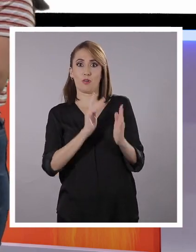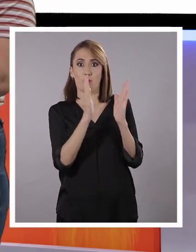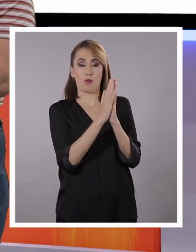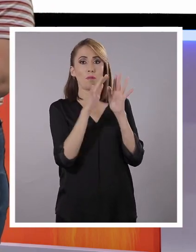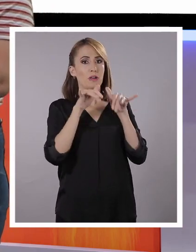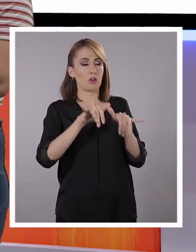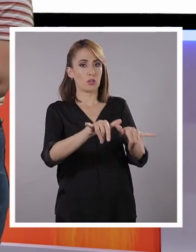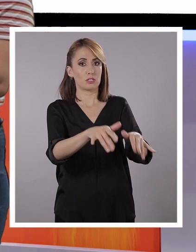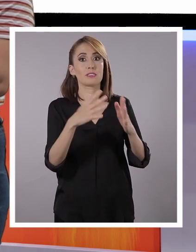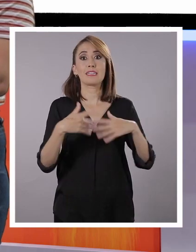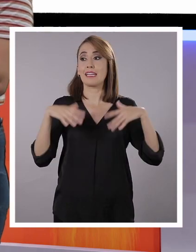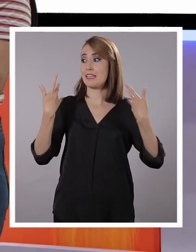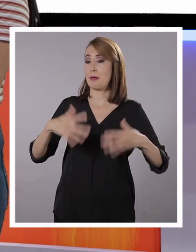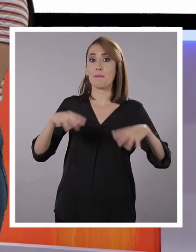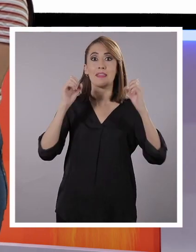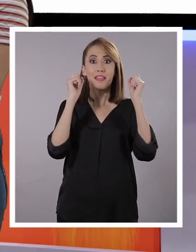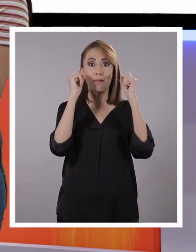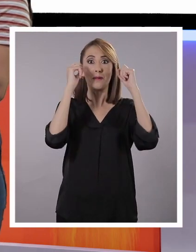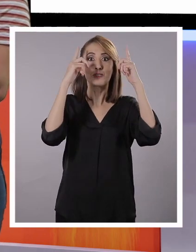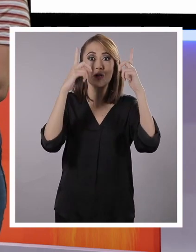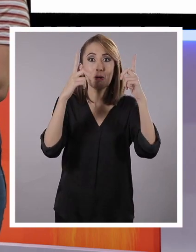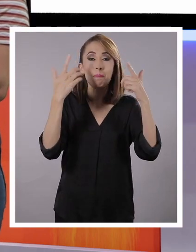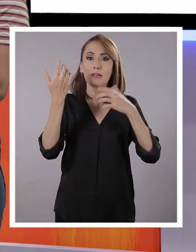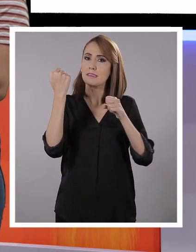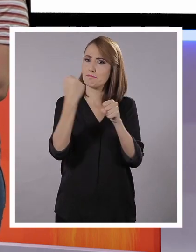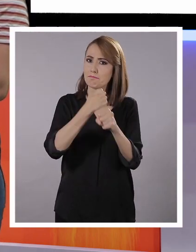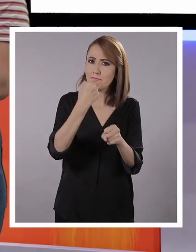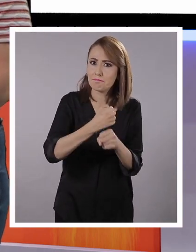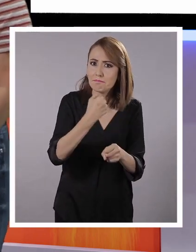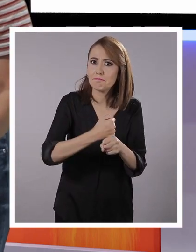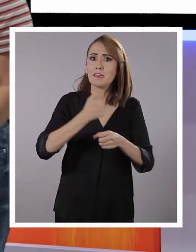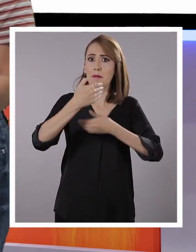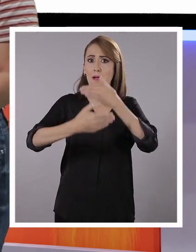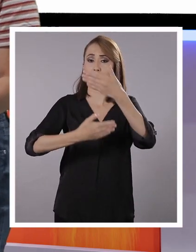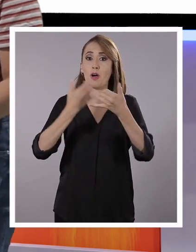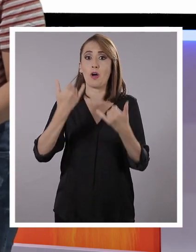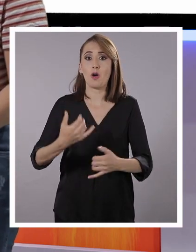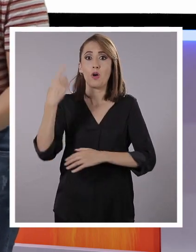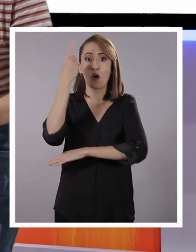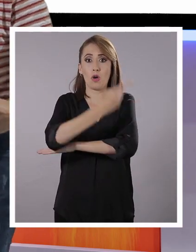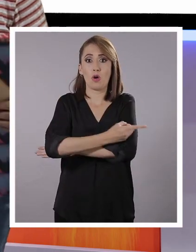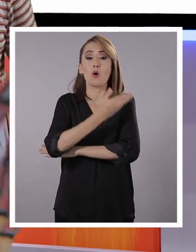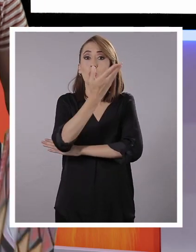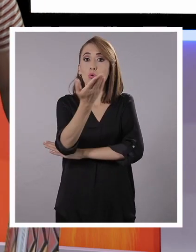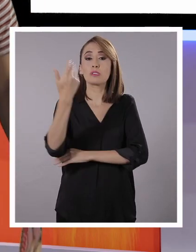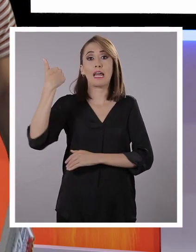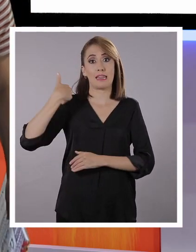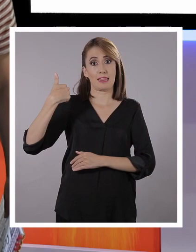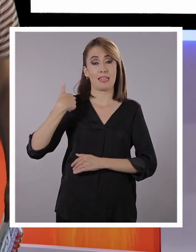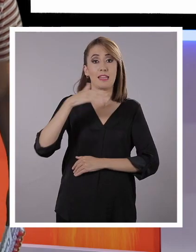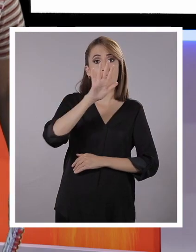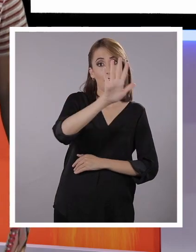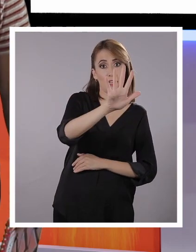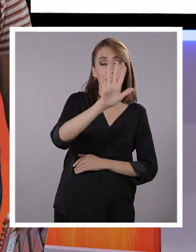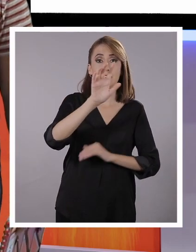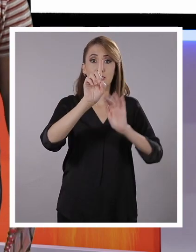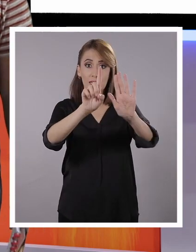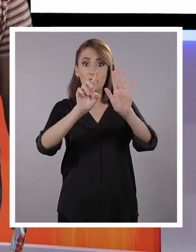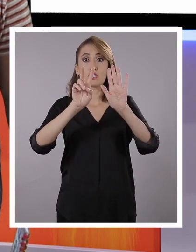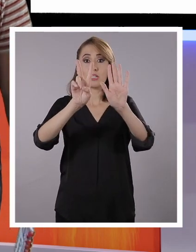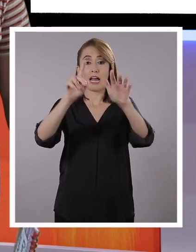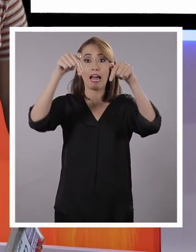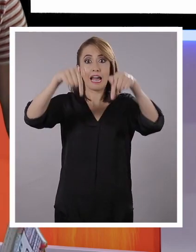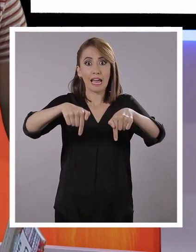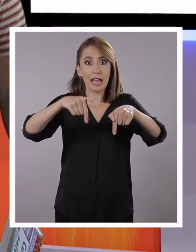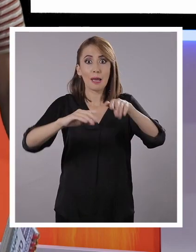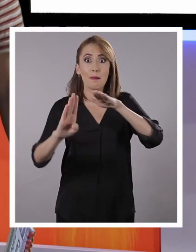sorpresa increíble para trabajar en él en este día. Chicos, si ustedes están en quinto, sexto y séptimo de educación